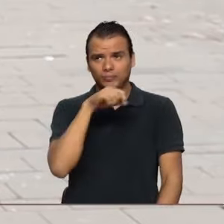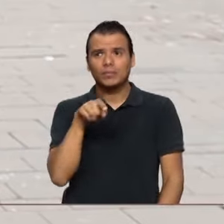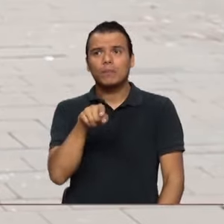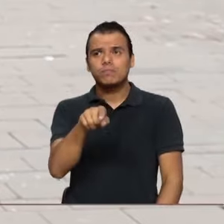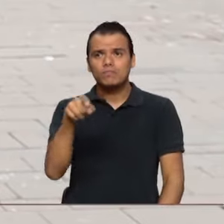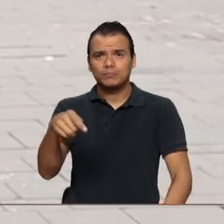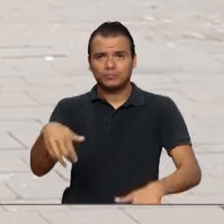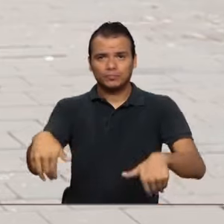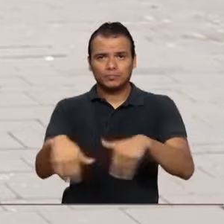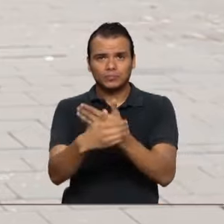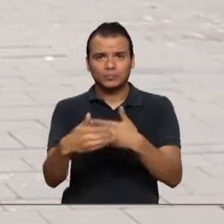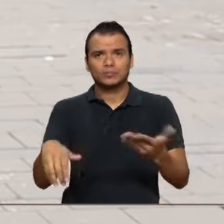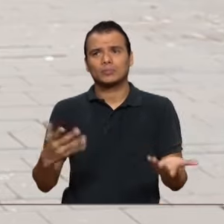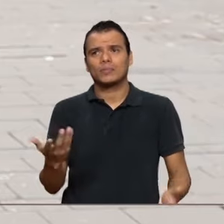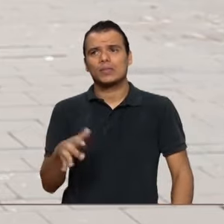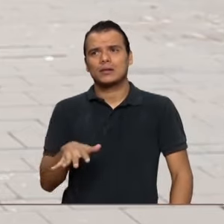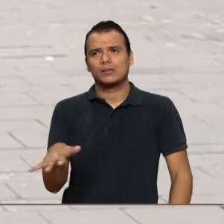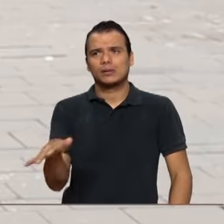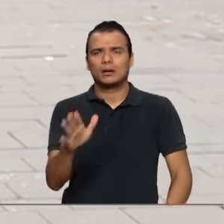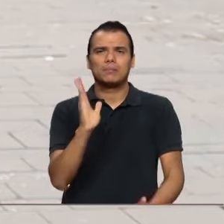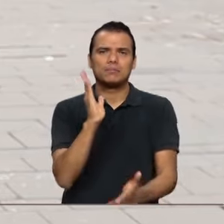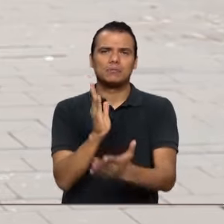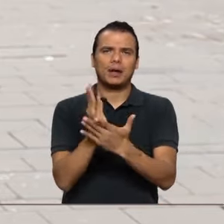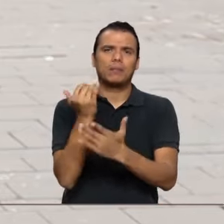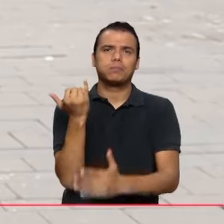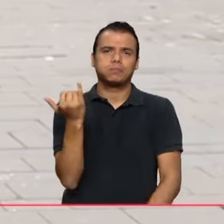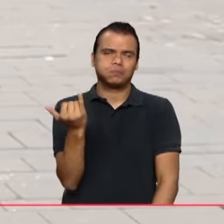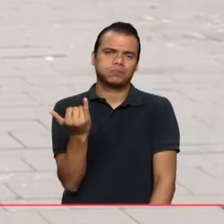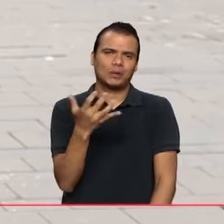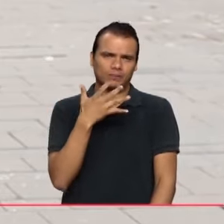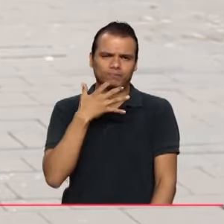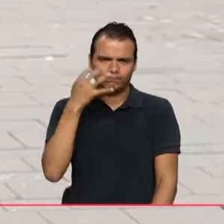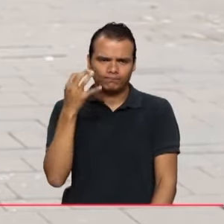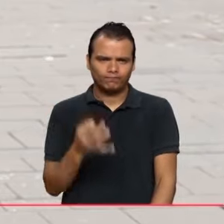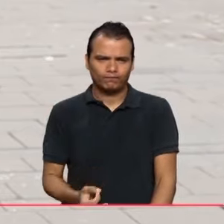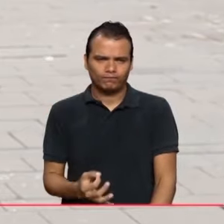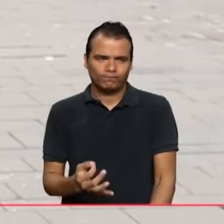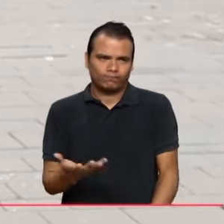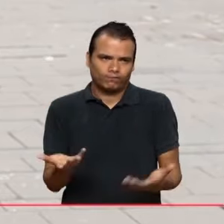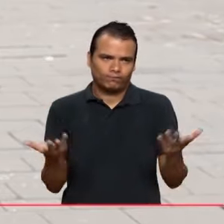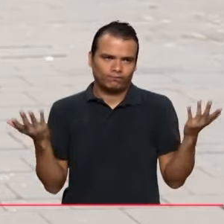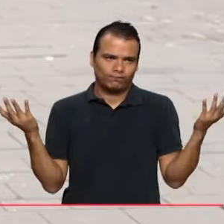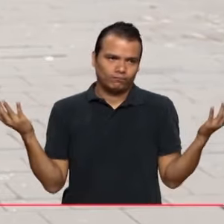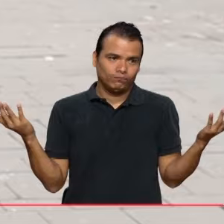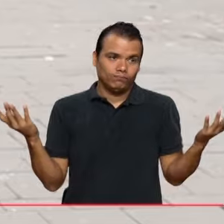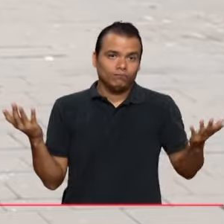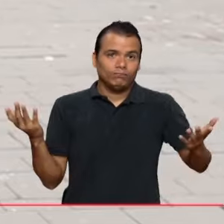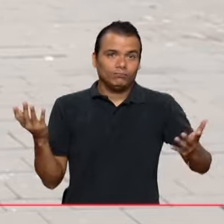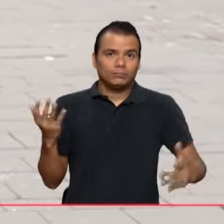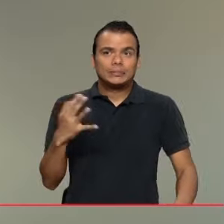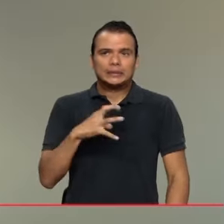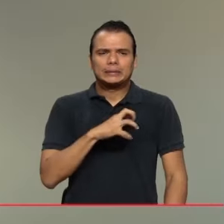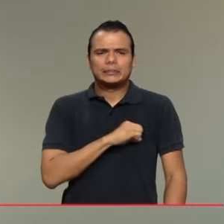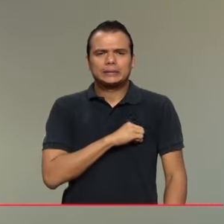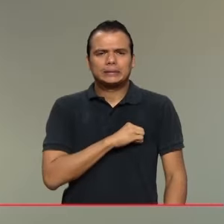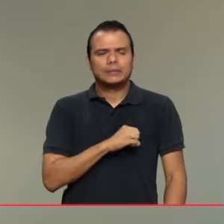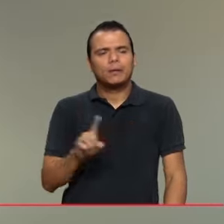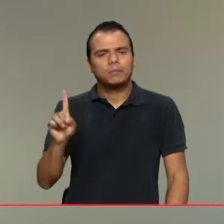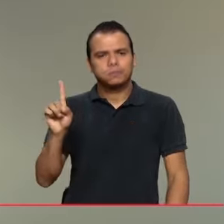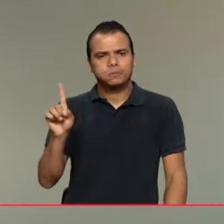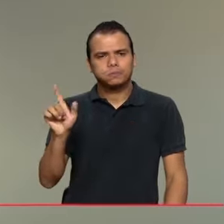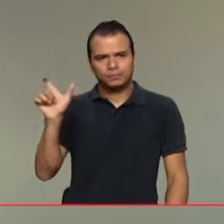pues tenemos las trágicas noticias que, como las que pasaron el día de hoy, como la pérdida de la vida